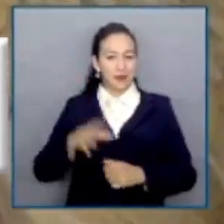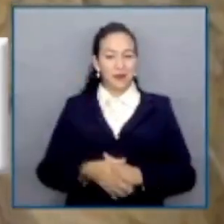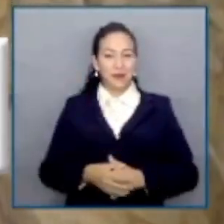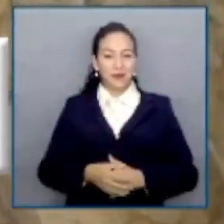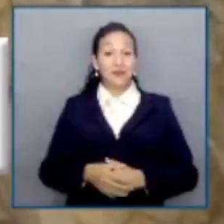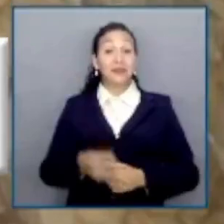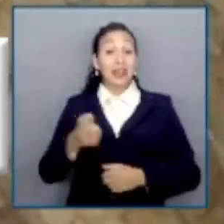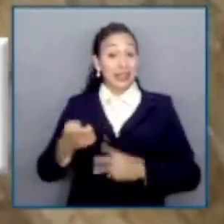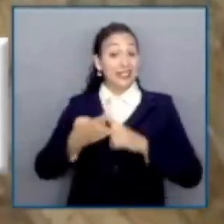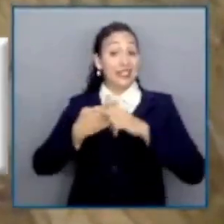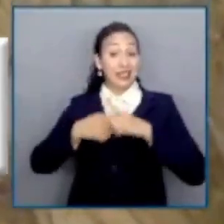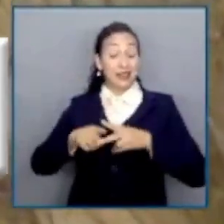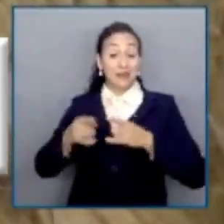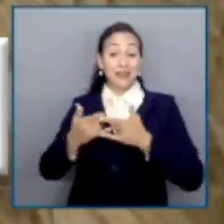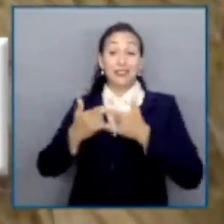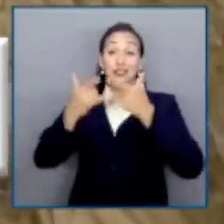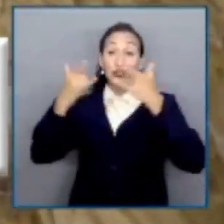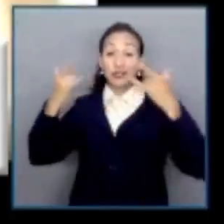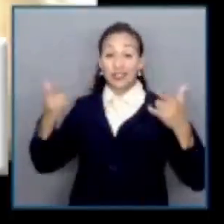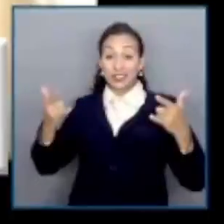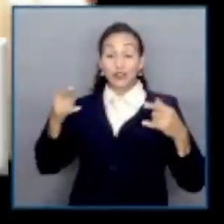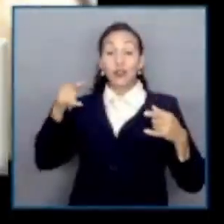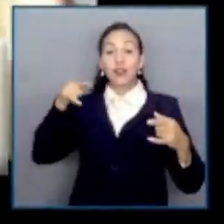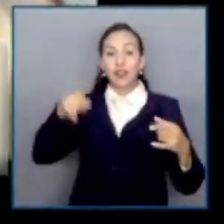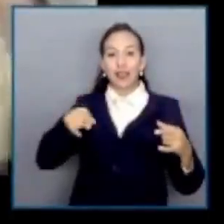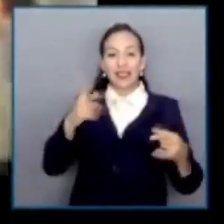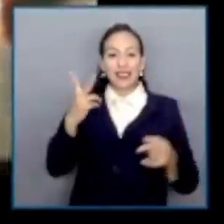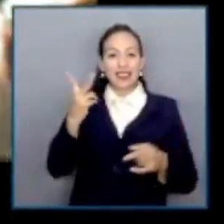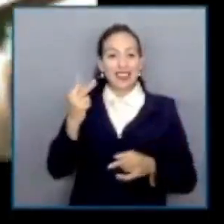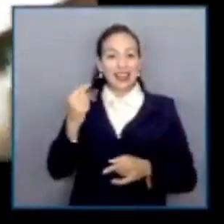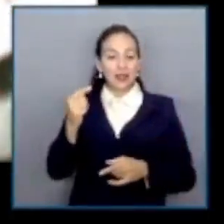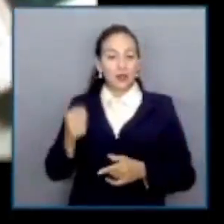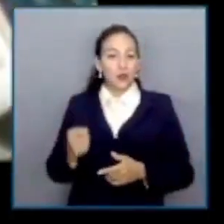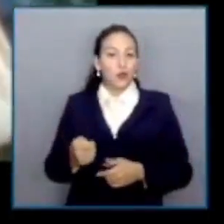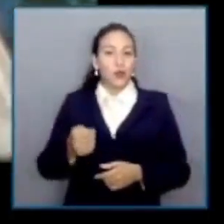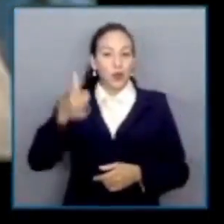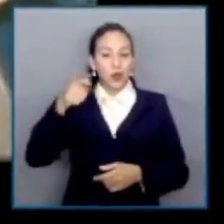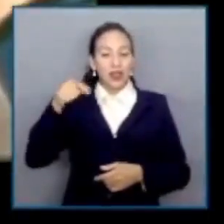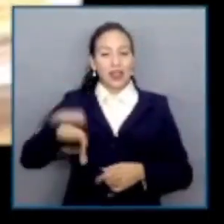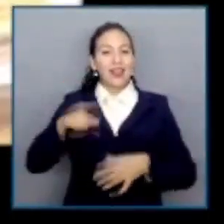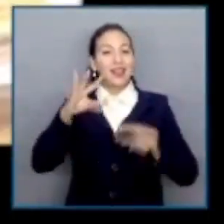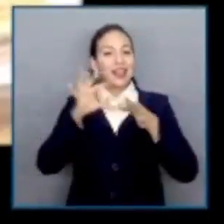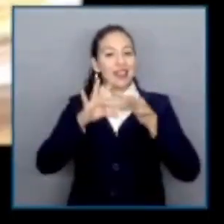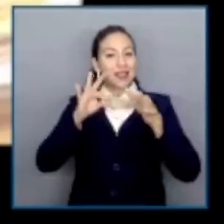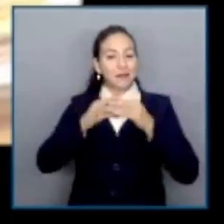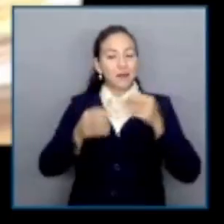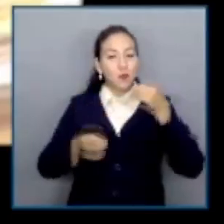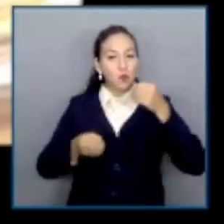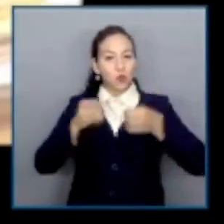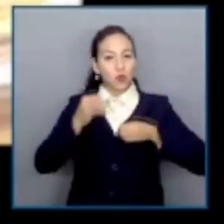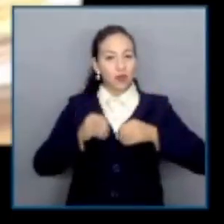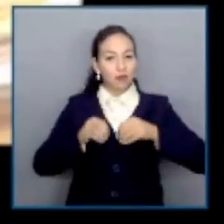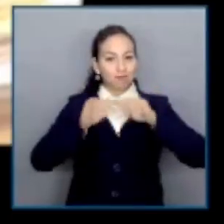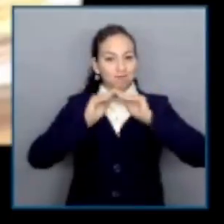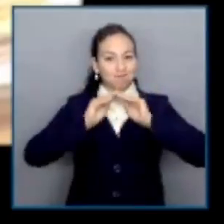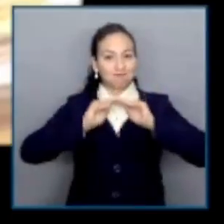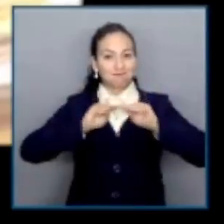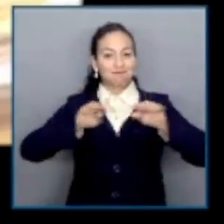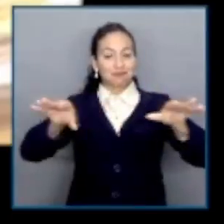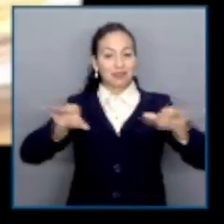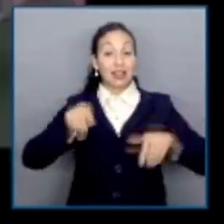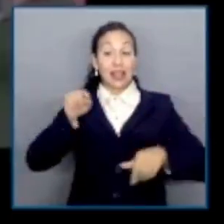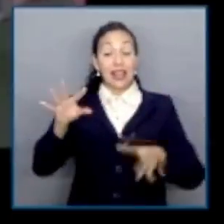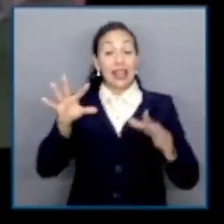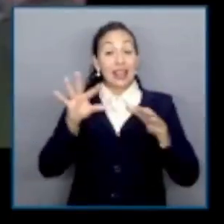la historia de un canal único en el mundo, espacio de transparencia que por primera vez transmitía en vivo las sesiones de un